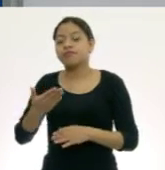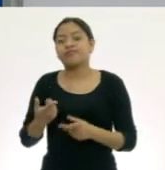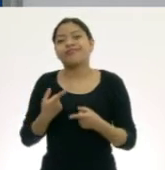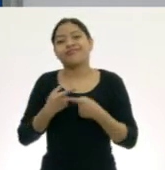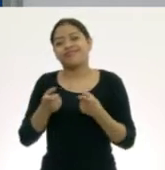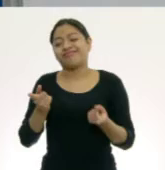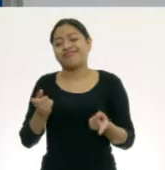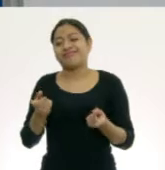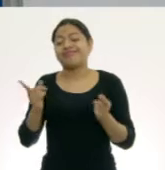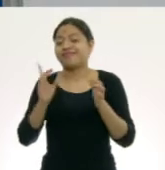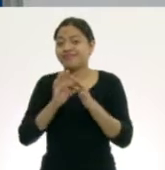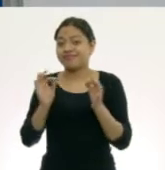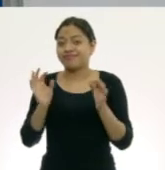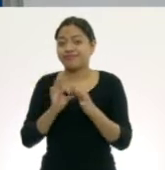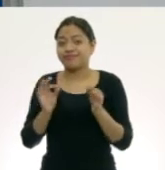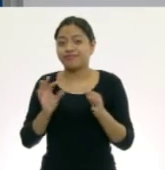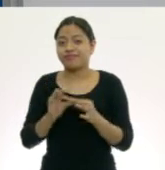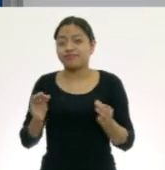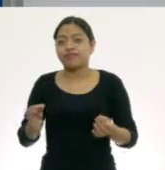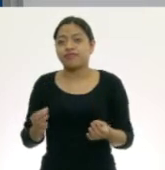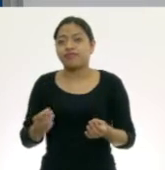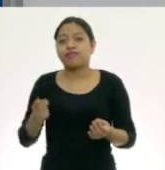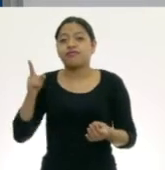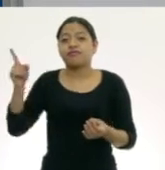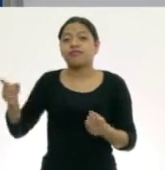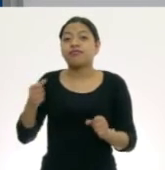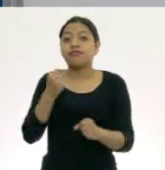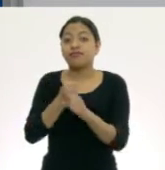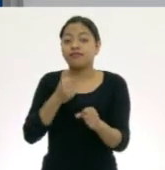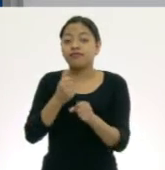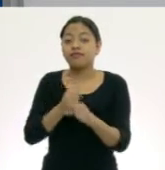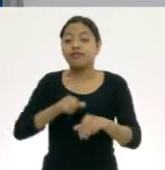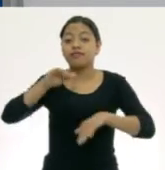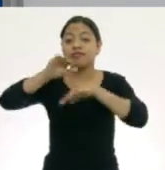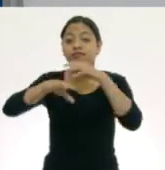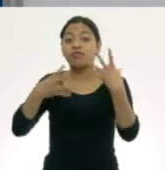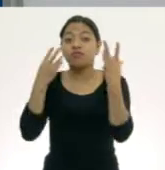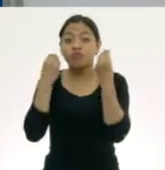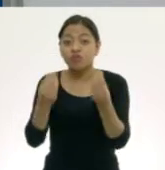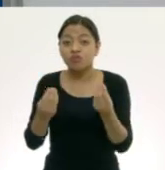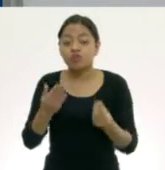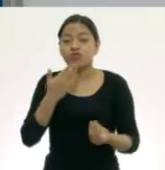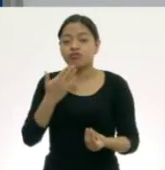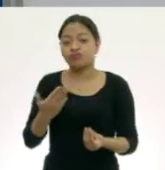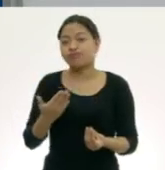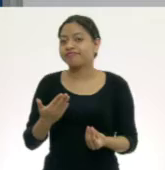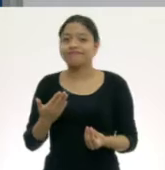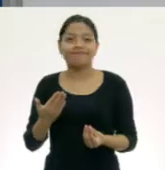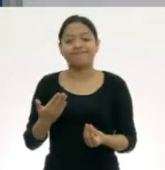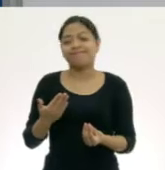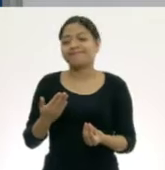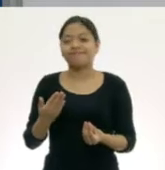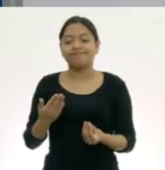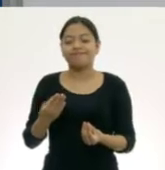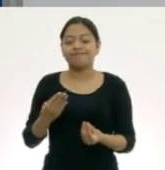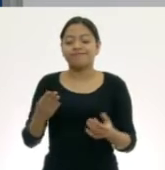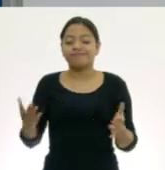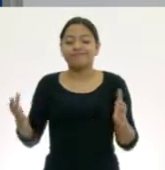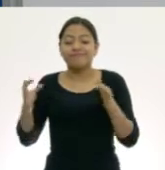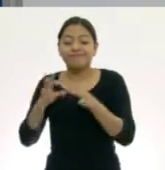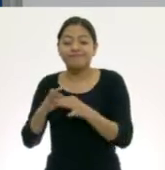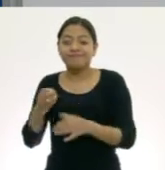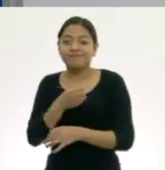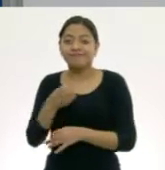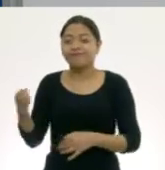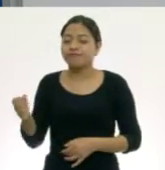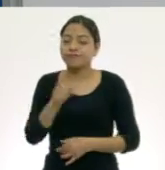mucho bien, por mucho ejemplo. bien. Ahí ya no hay concordancia. Ajá, entonces tenemos que checar todo esto al momento